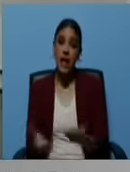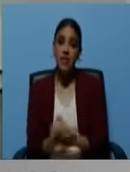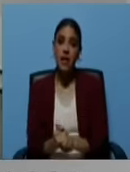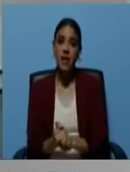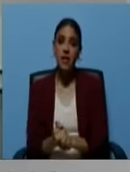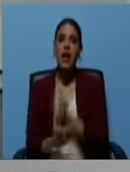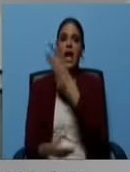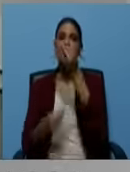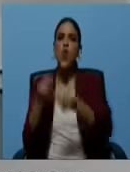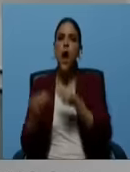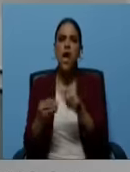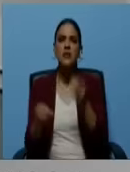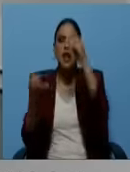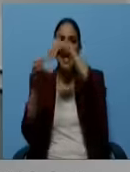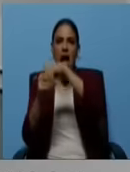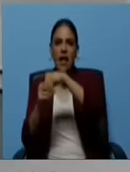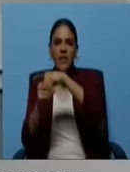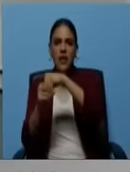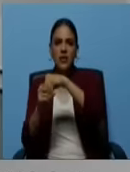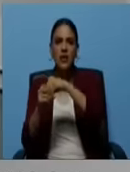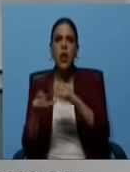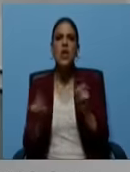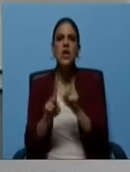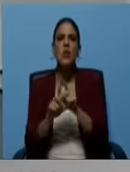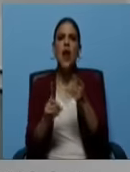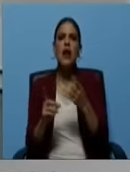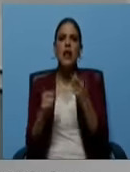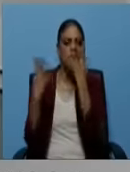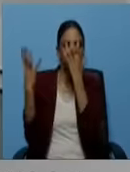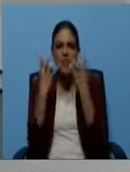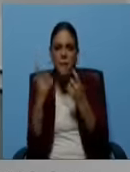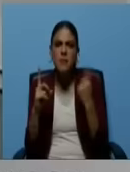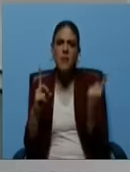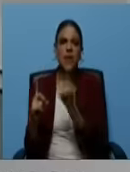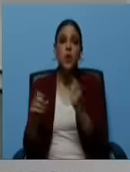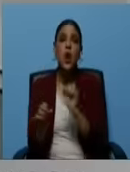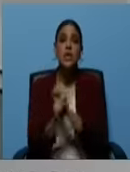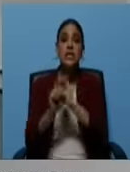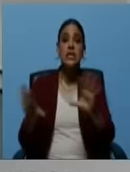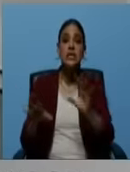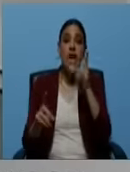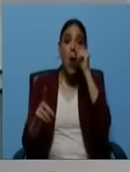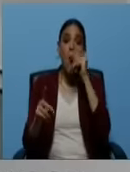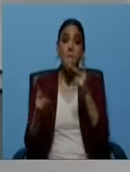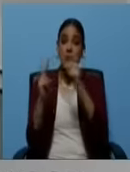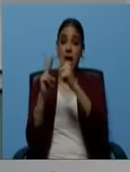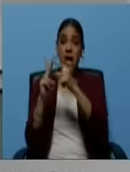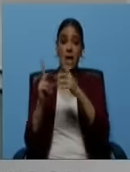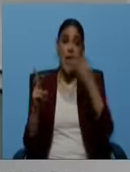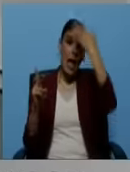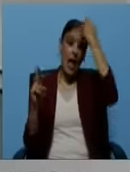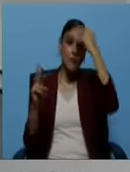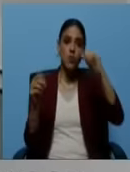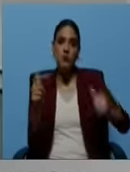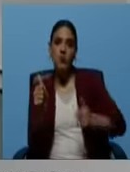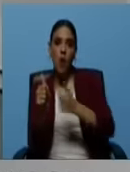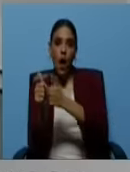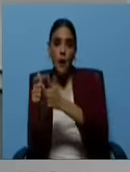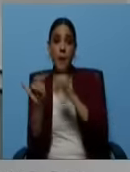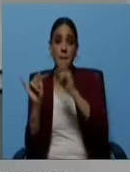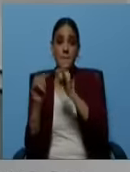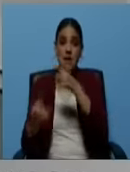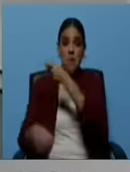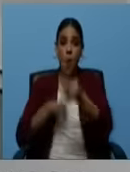Aparecía montada deprimida y solitaria en un camión sin que el protagonista principal de dicha